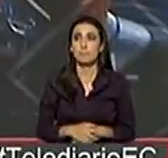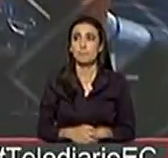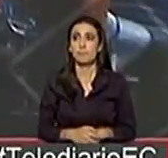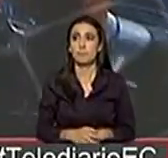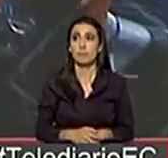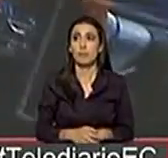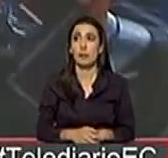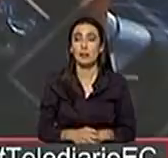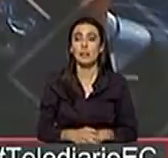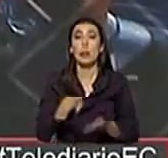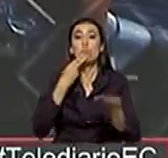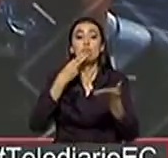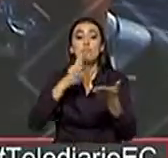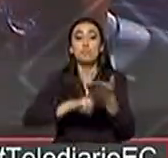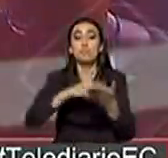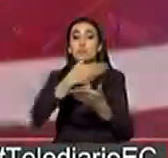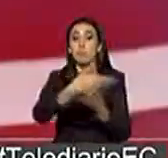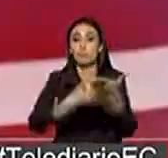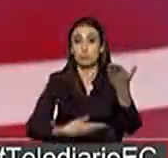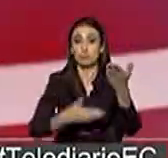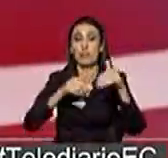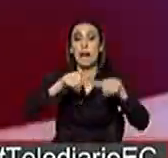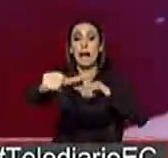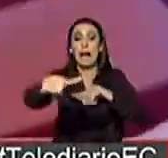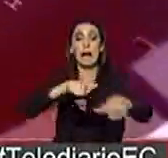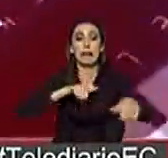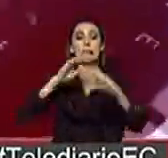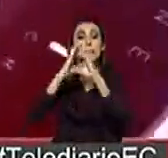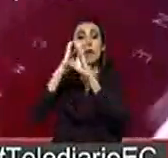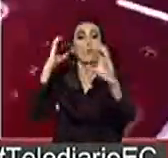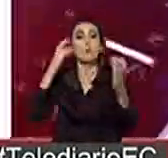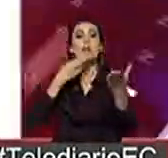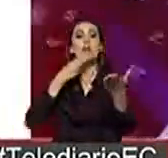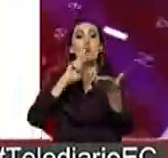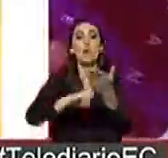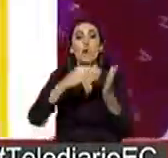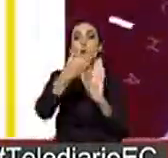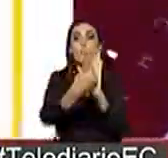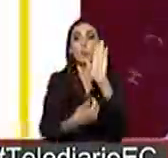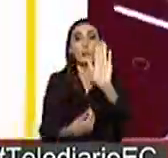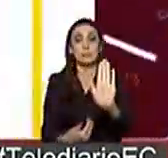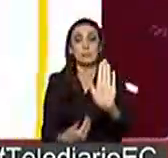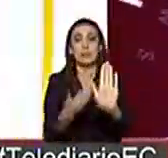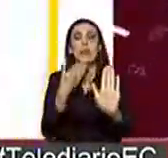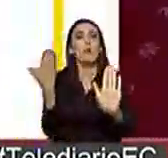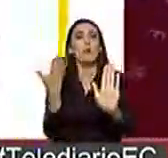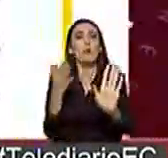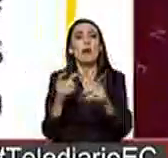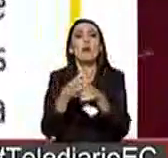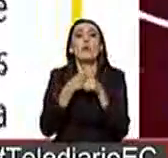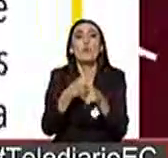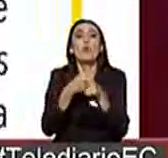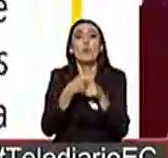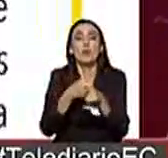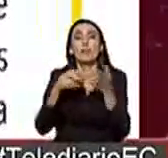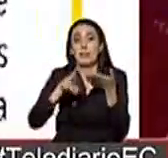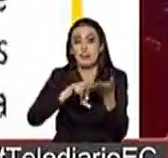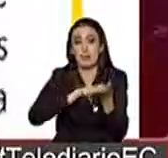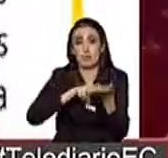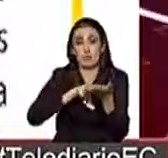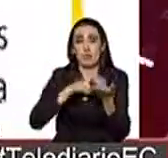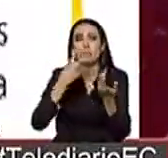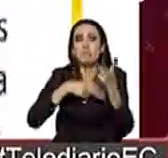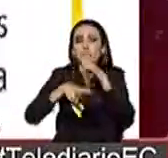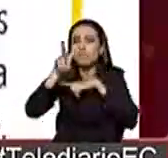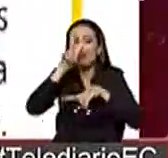mediante un comunicado oficial la agencia nacional de tránsito informó que convocará de manera inmediata una sesión de directorio con el fin de